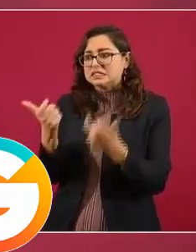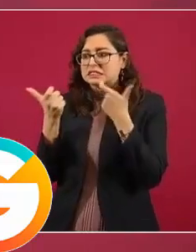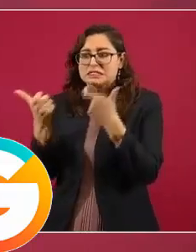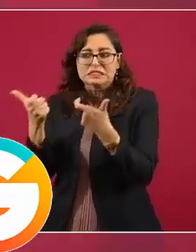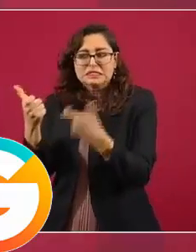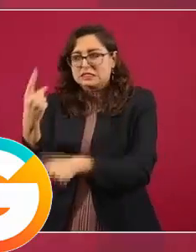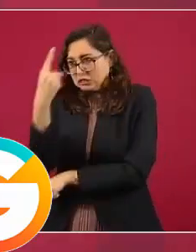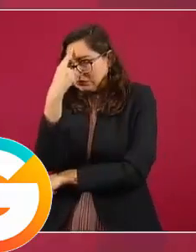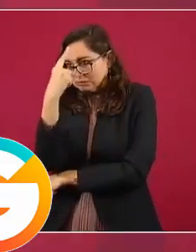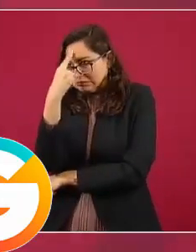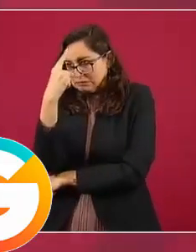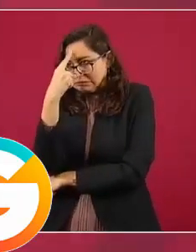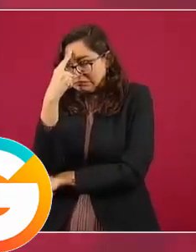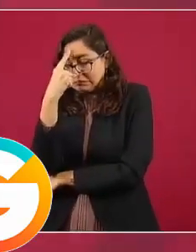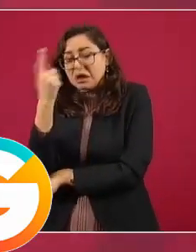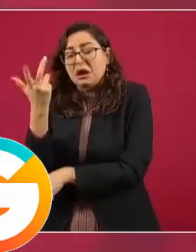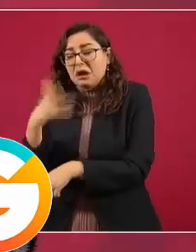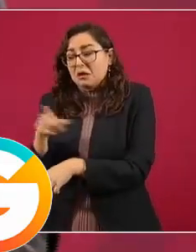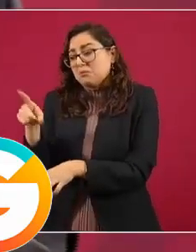Entonces, yo no